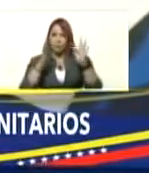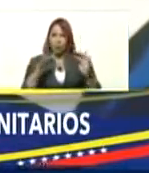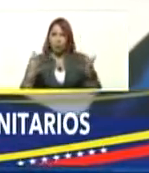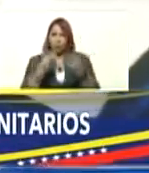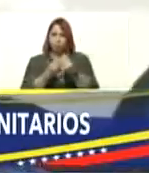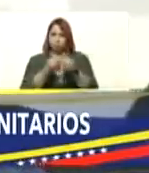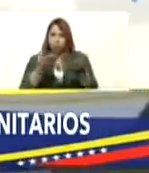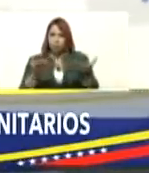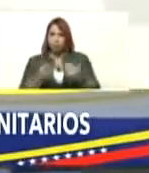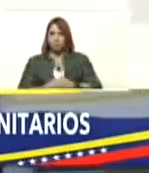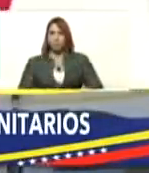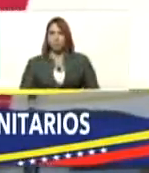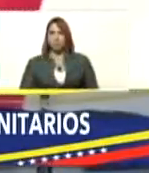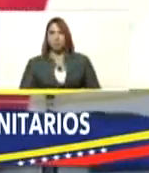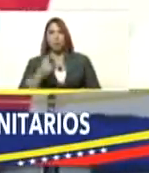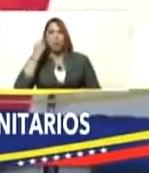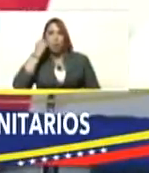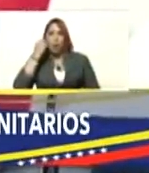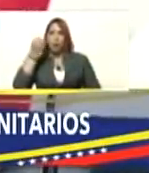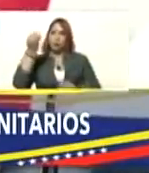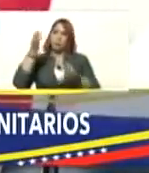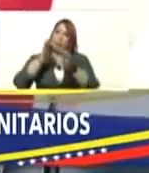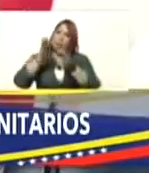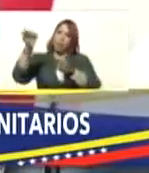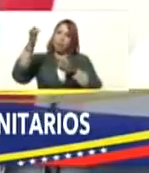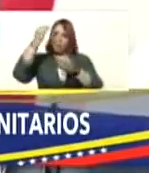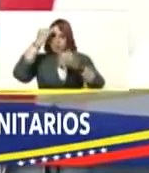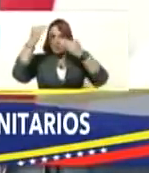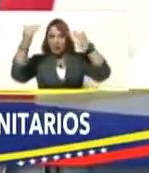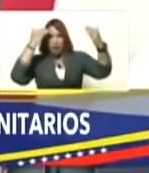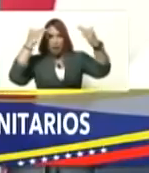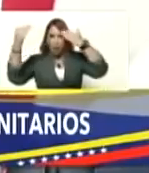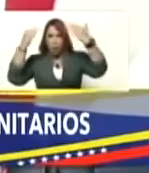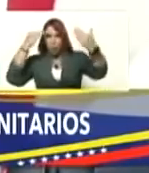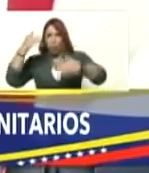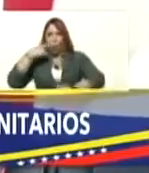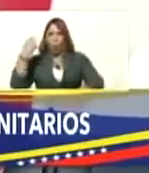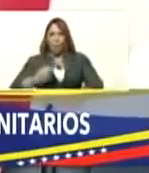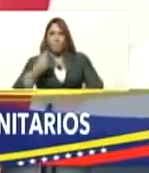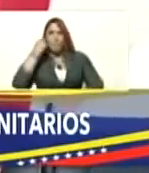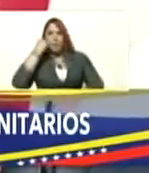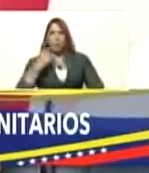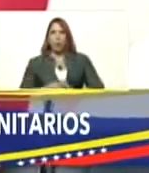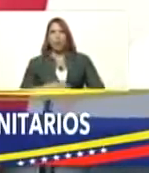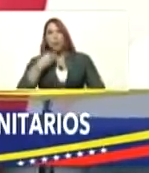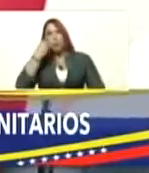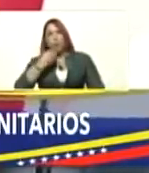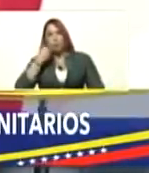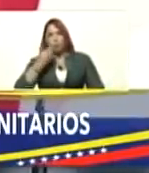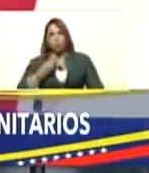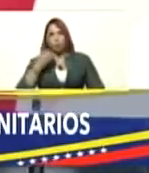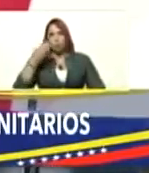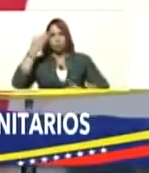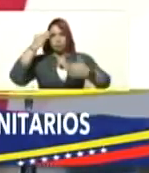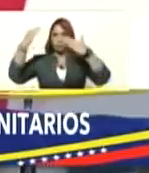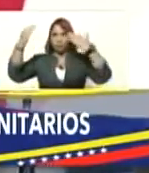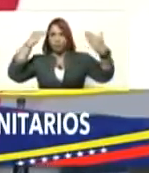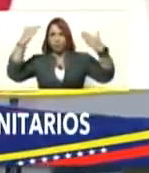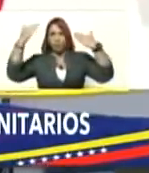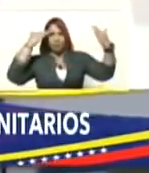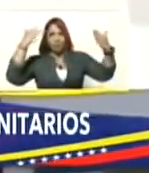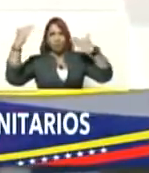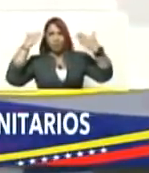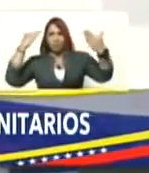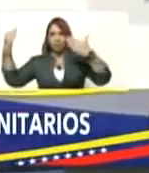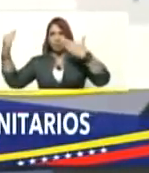ustedes. Mujeres por allá, mi saludo. Hombres, mujeres, juventud. Me da gran felicidad